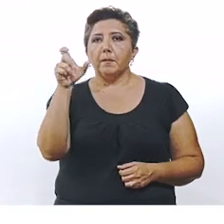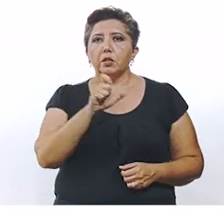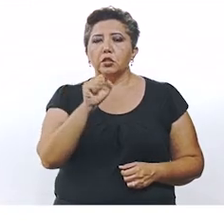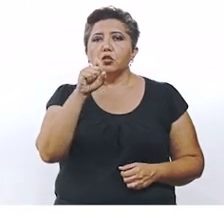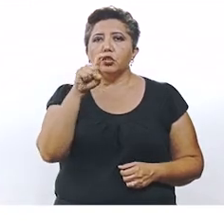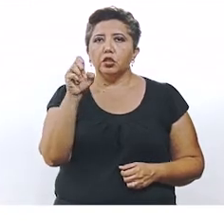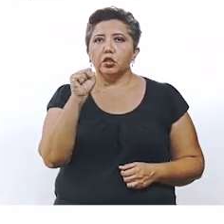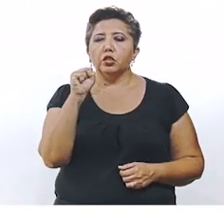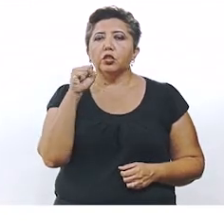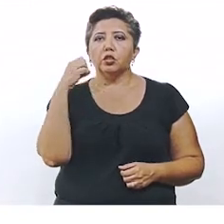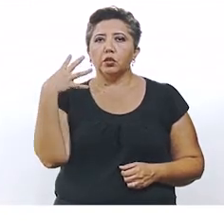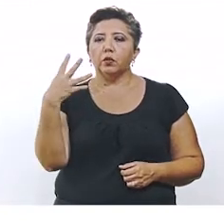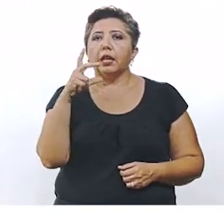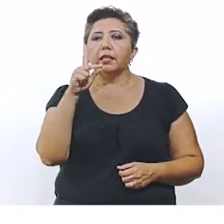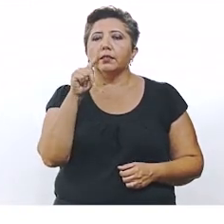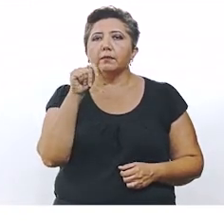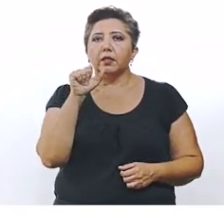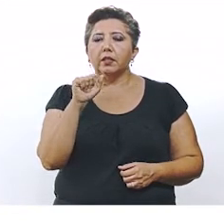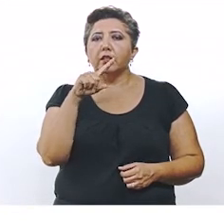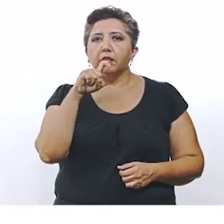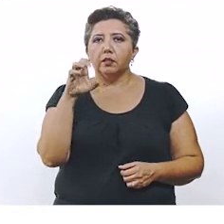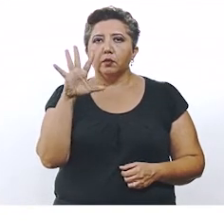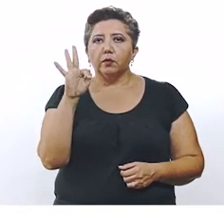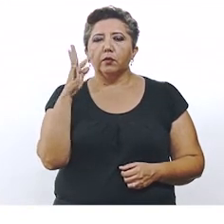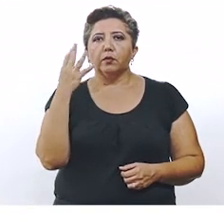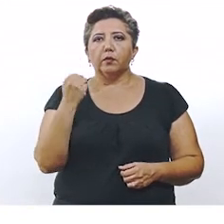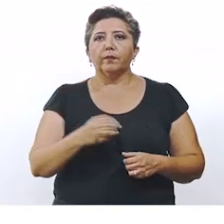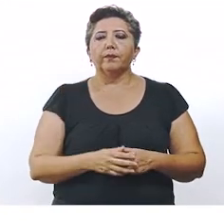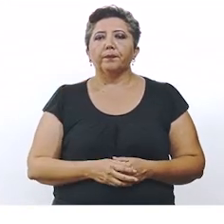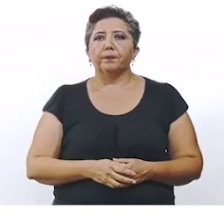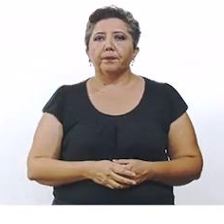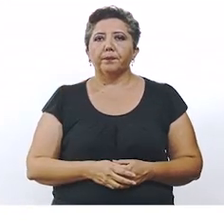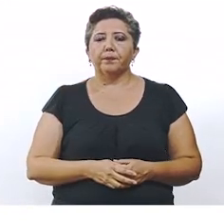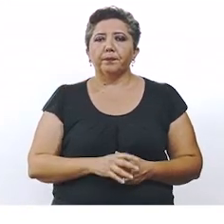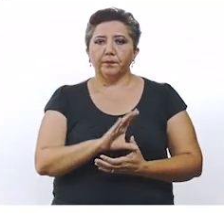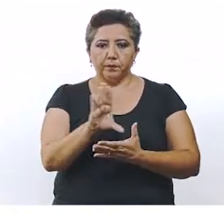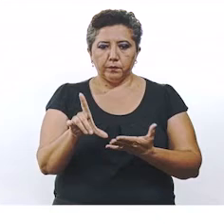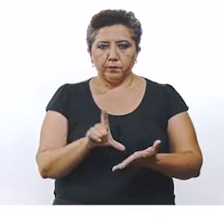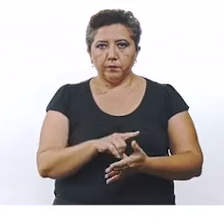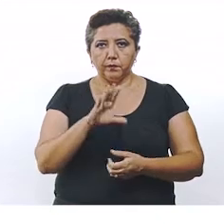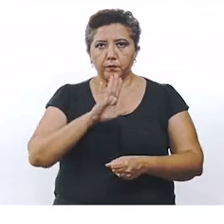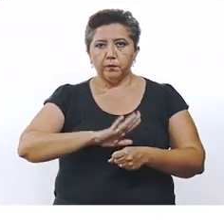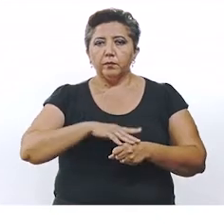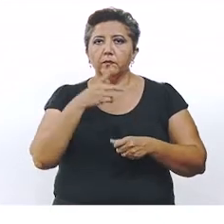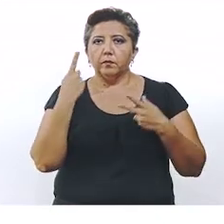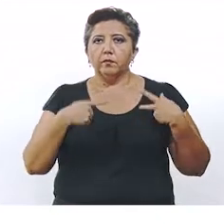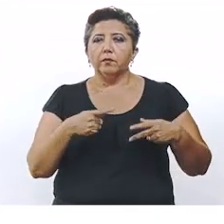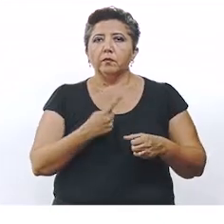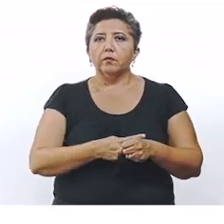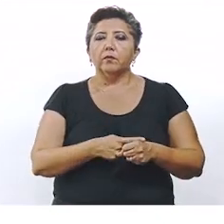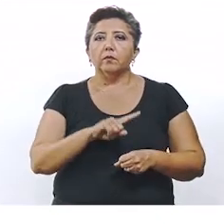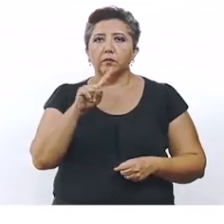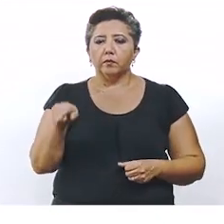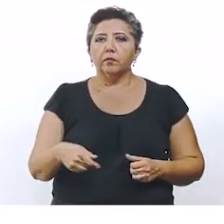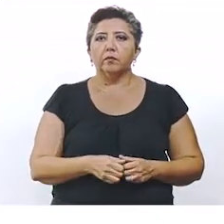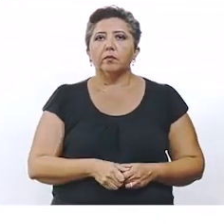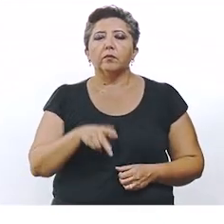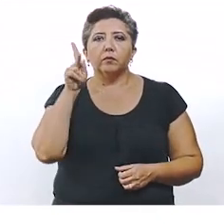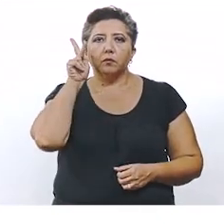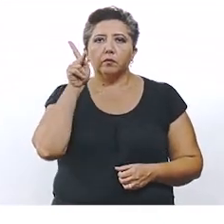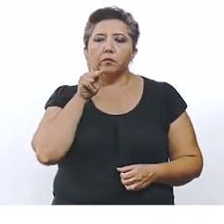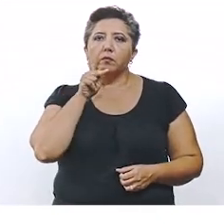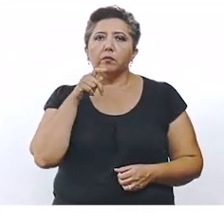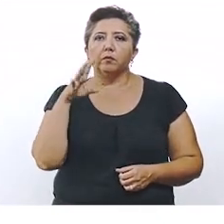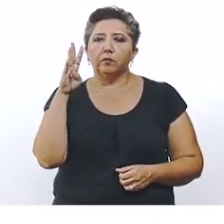Maxcanú 164 y Espita 149. Las colonias de Mérida con mayor número de personas contagiadas son Juan